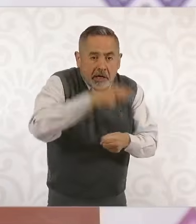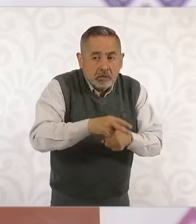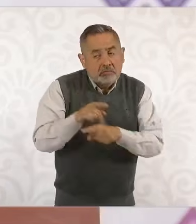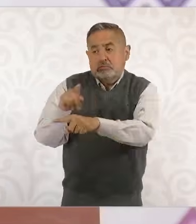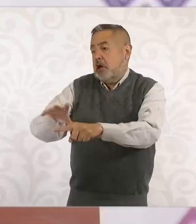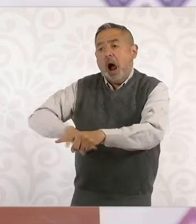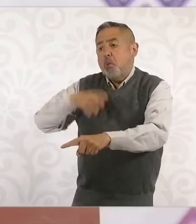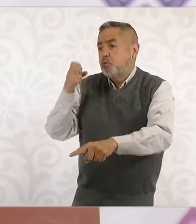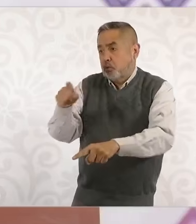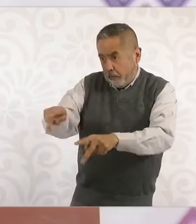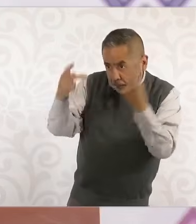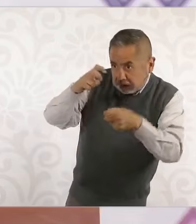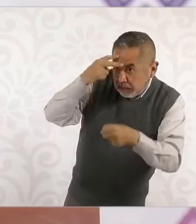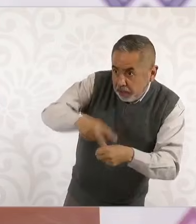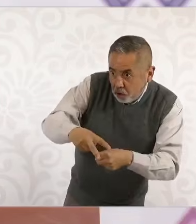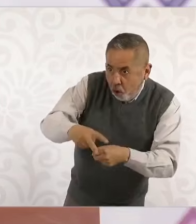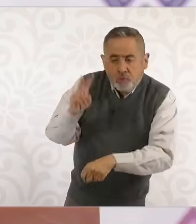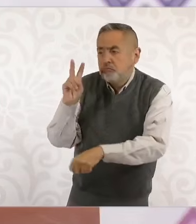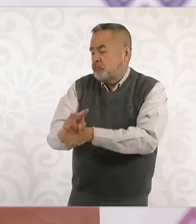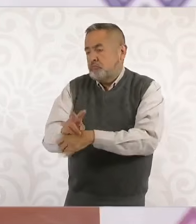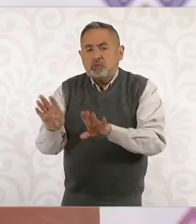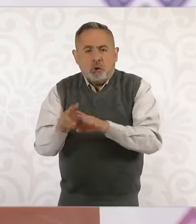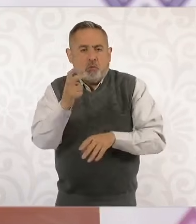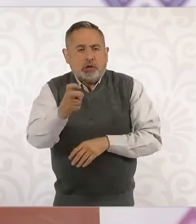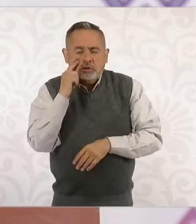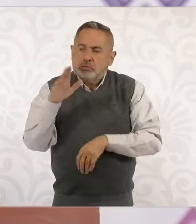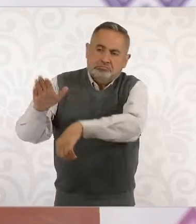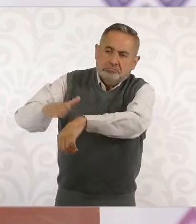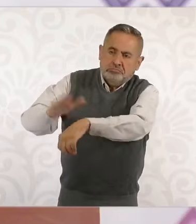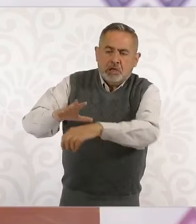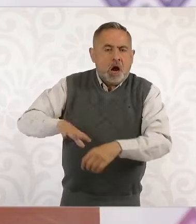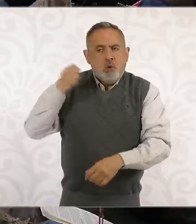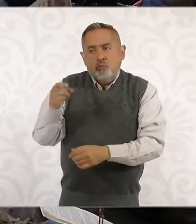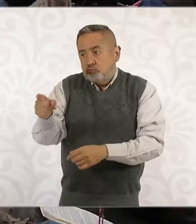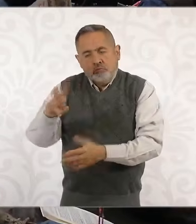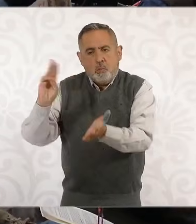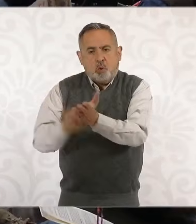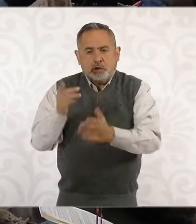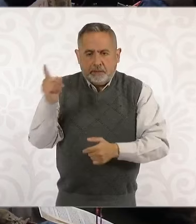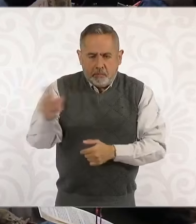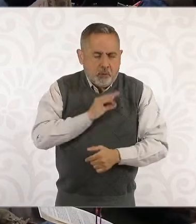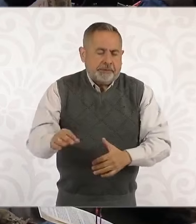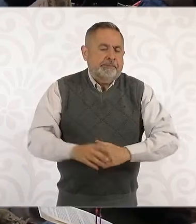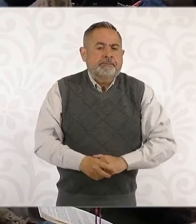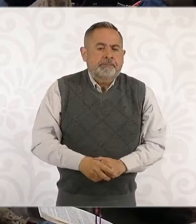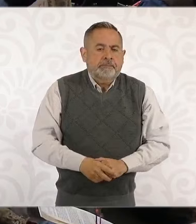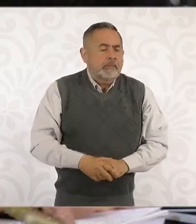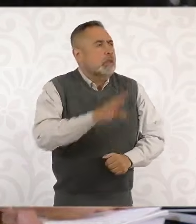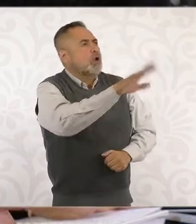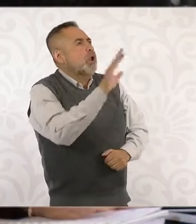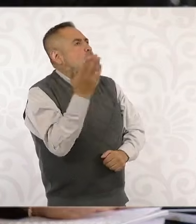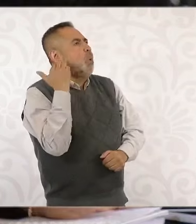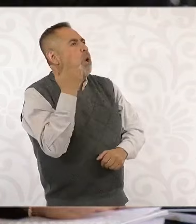abuso a los precios, por lo que se le va a buscar imponer la multa. Y por último, la otra vez la semana pasada nos